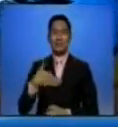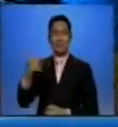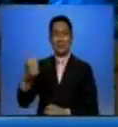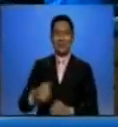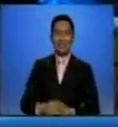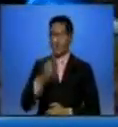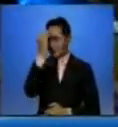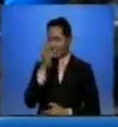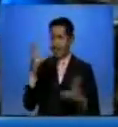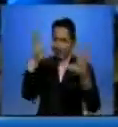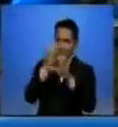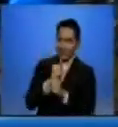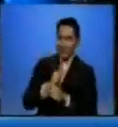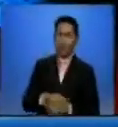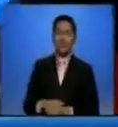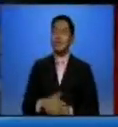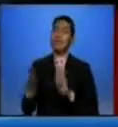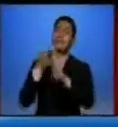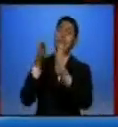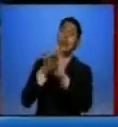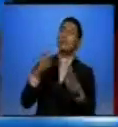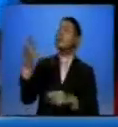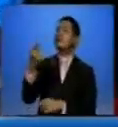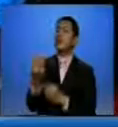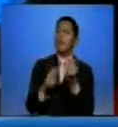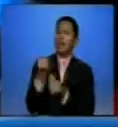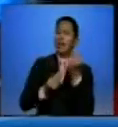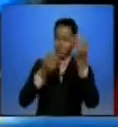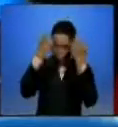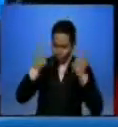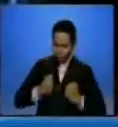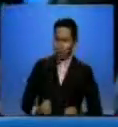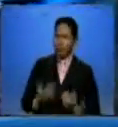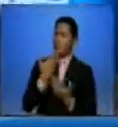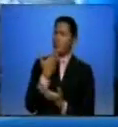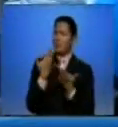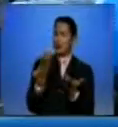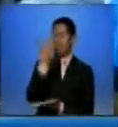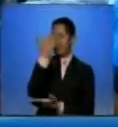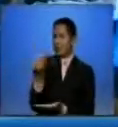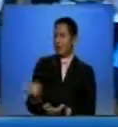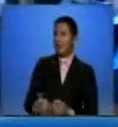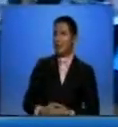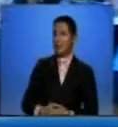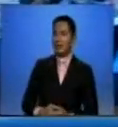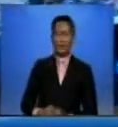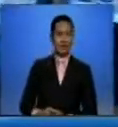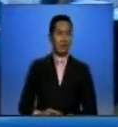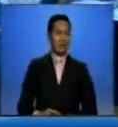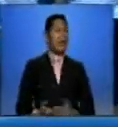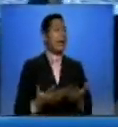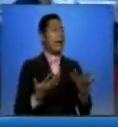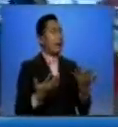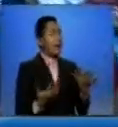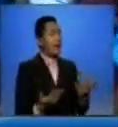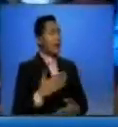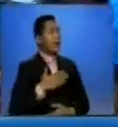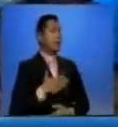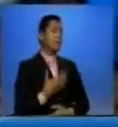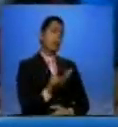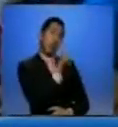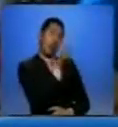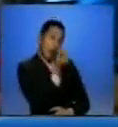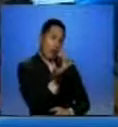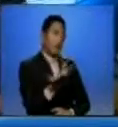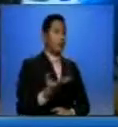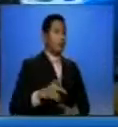Muy buenas noches. Bueno, cuéntenos, usted anda acá disfrazado. ¿A qué se debe esto? Esto es un dinero extra que